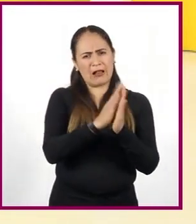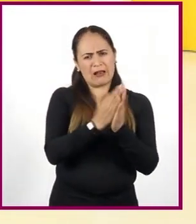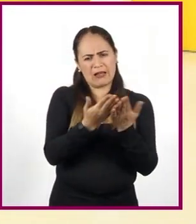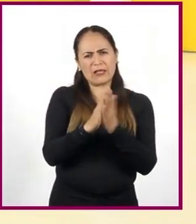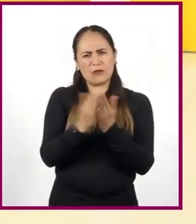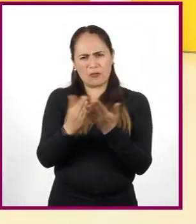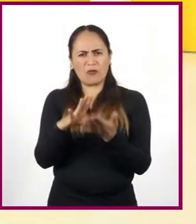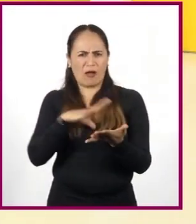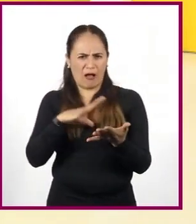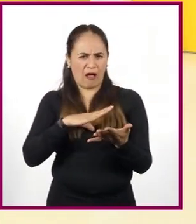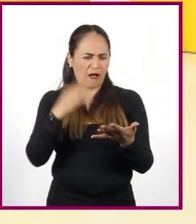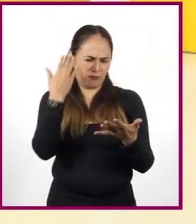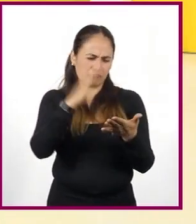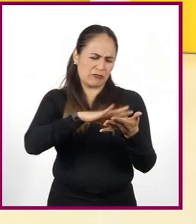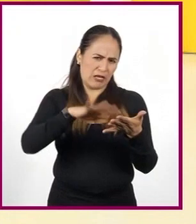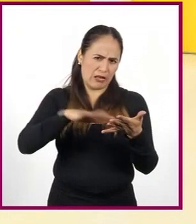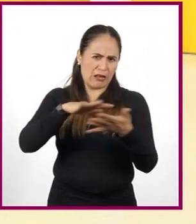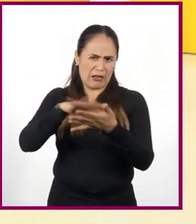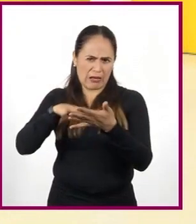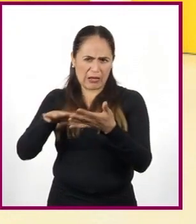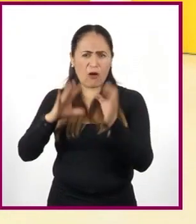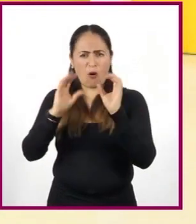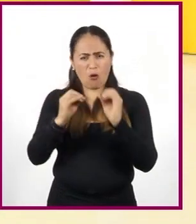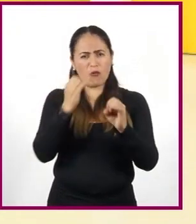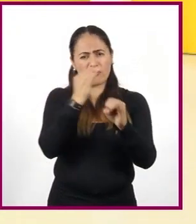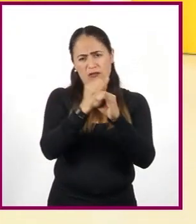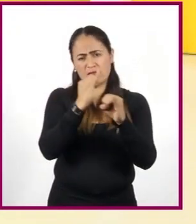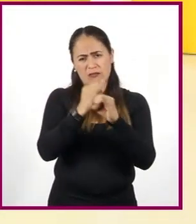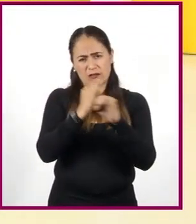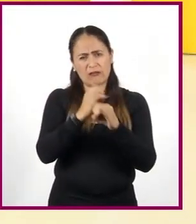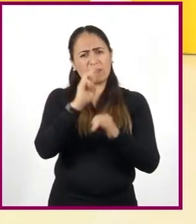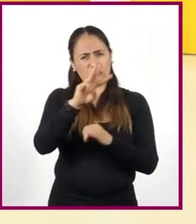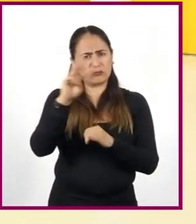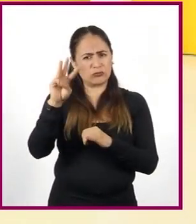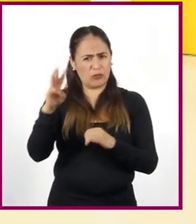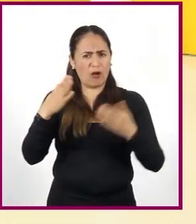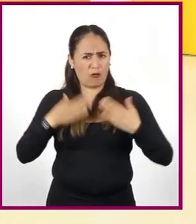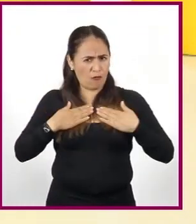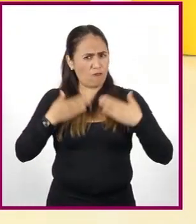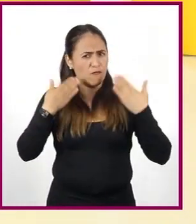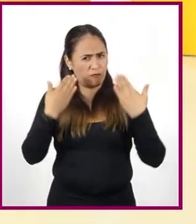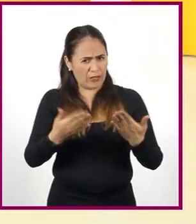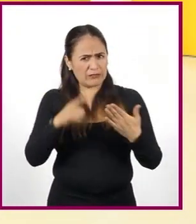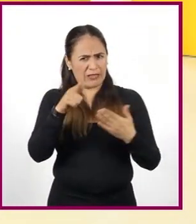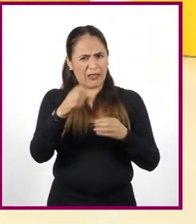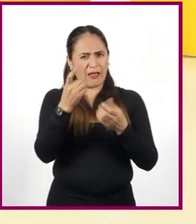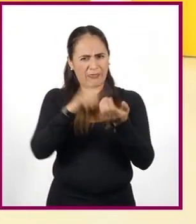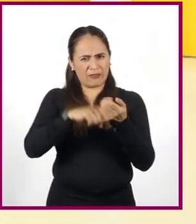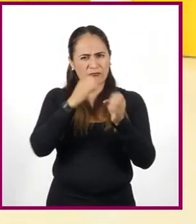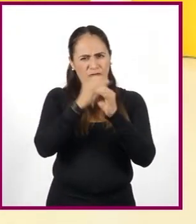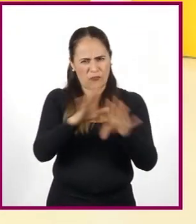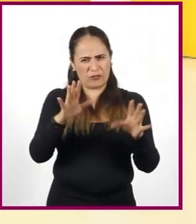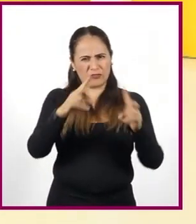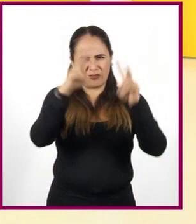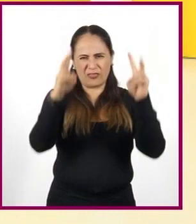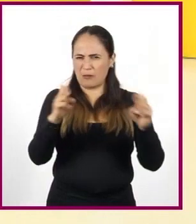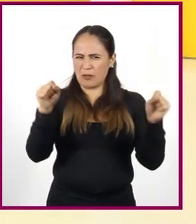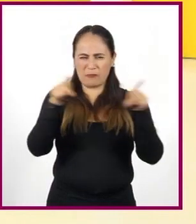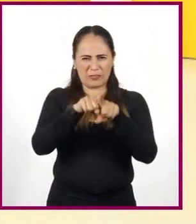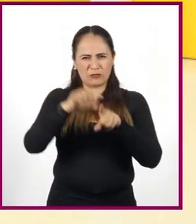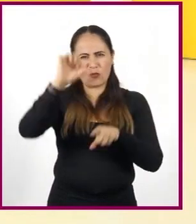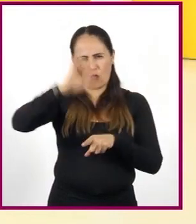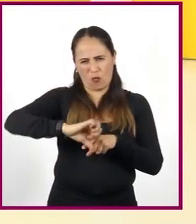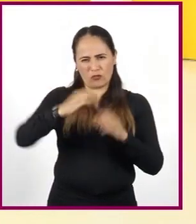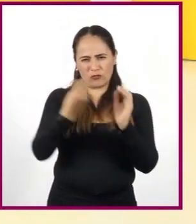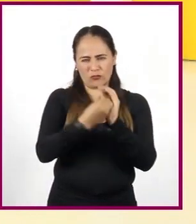tengan disponibles o bien consulten sitios electrónicos confiables que les den más información relacionada con el tema que vimos